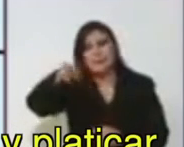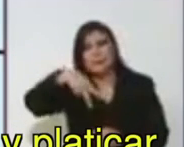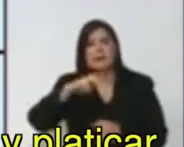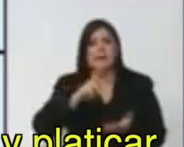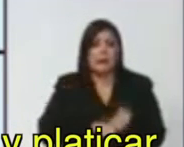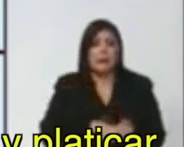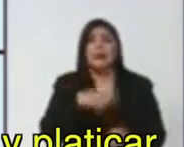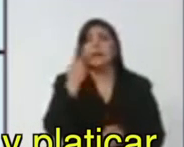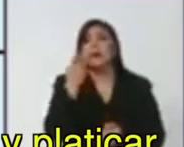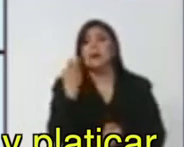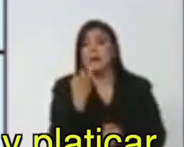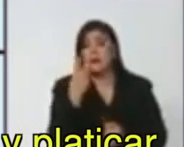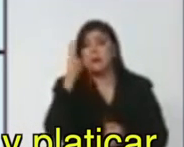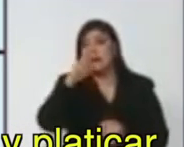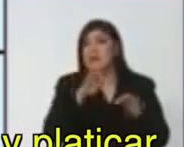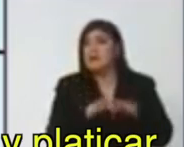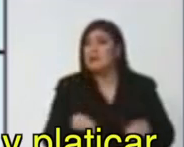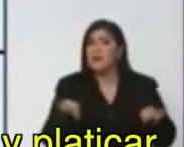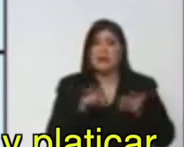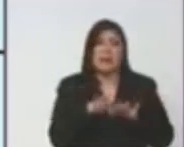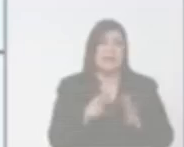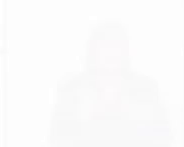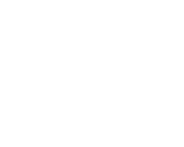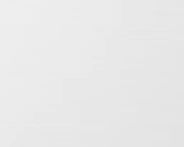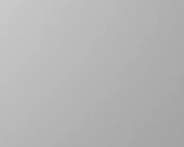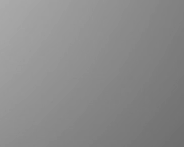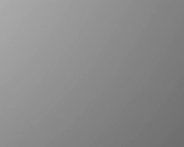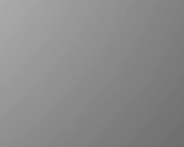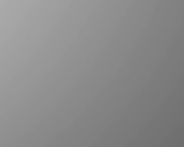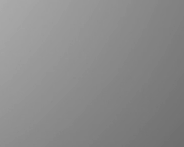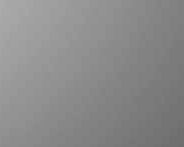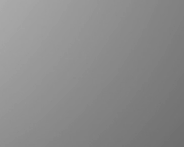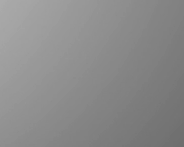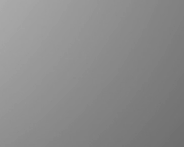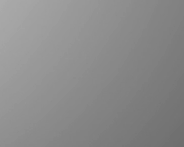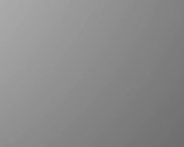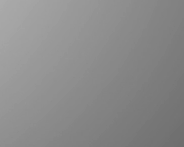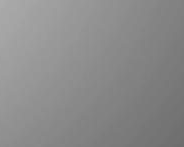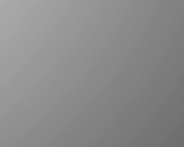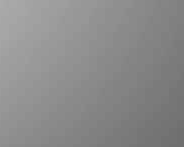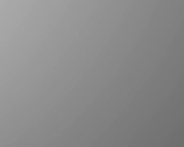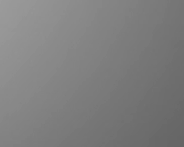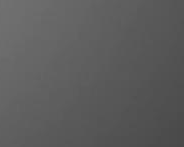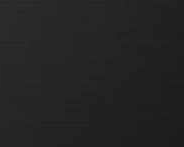contrincantes para convivir y platicar del futuro de la ciudad. Notimex.